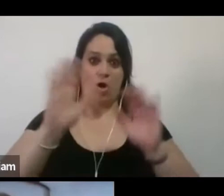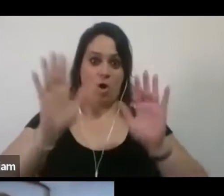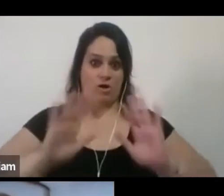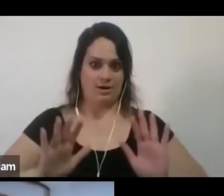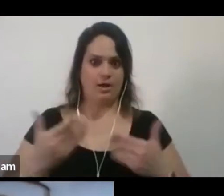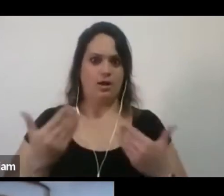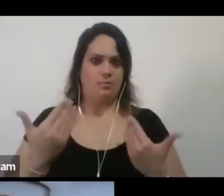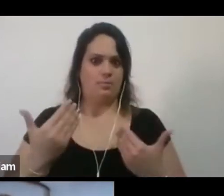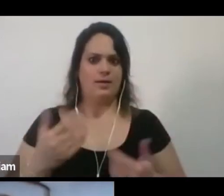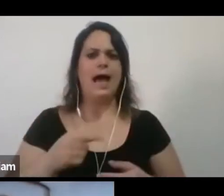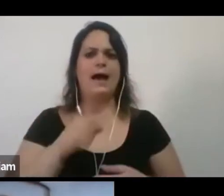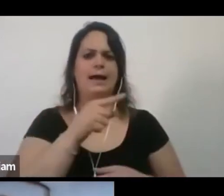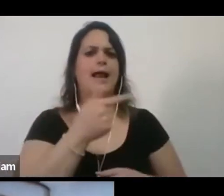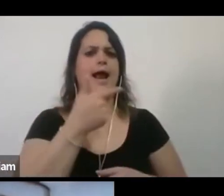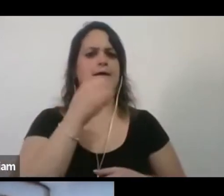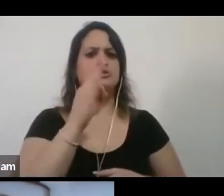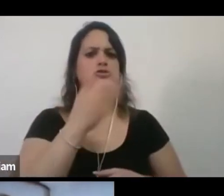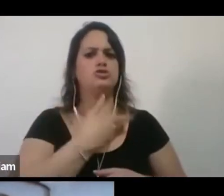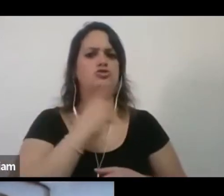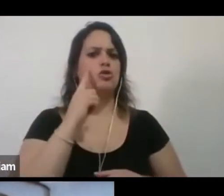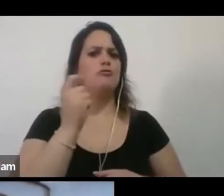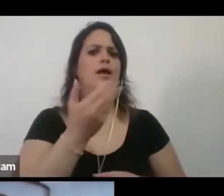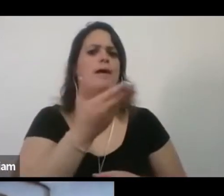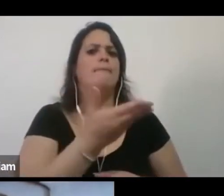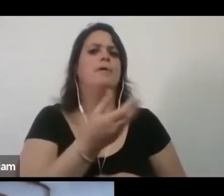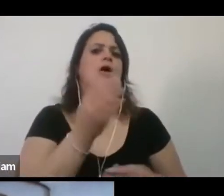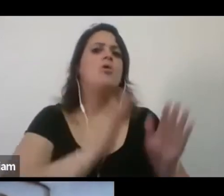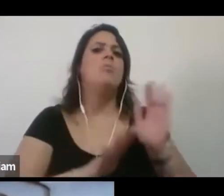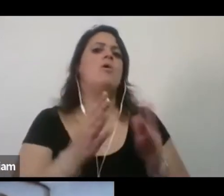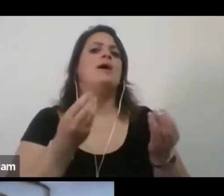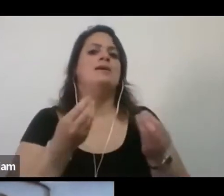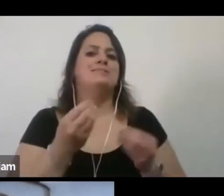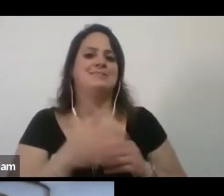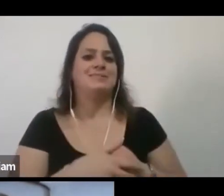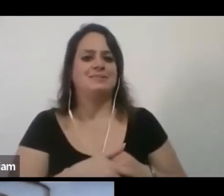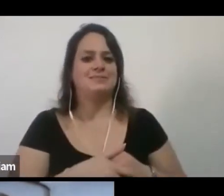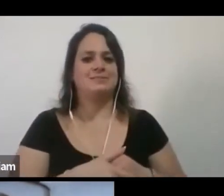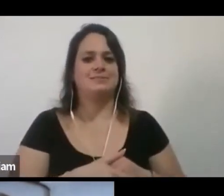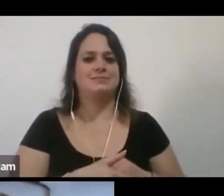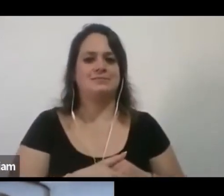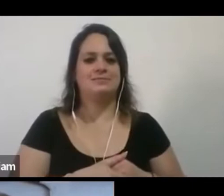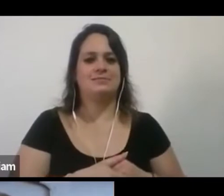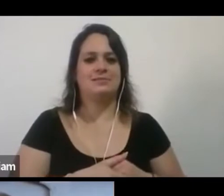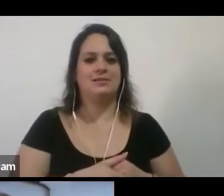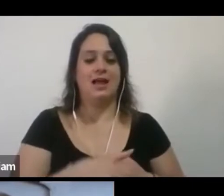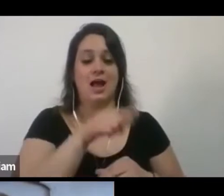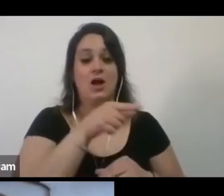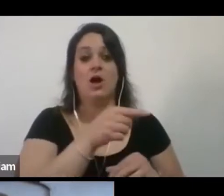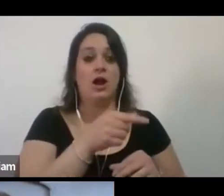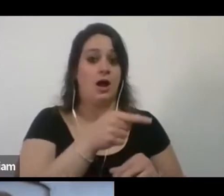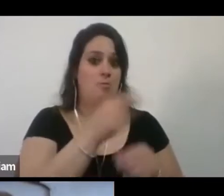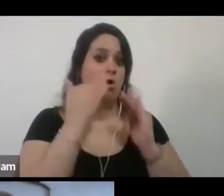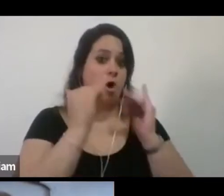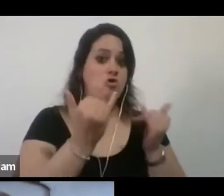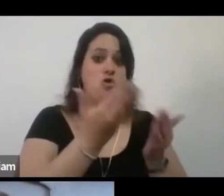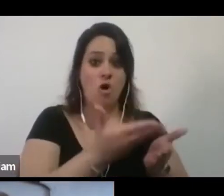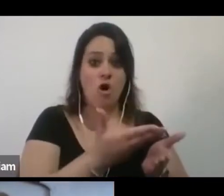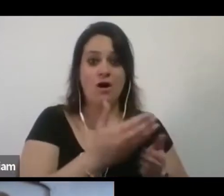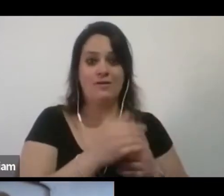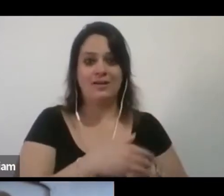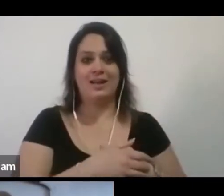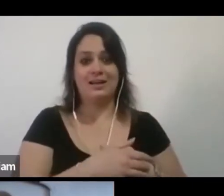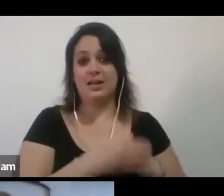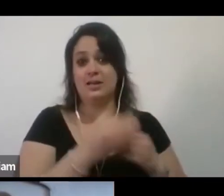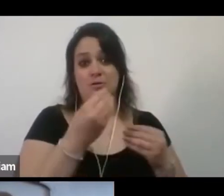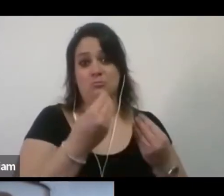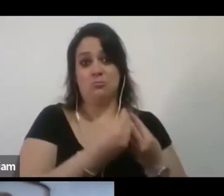vos qué herramientas tuviste que implementar, o cómo pudiste lograr, porque sos una persona joven y tenés un montón de